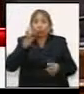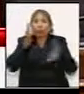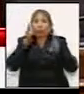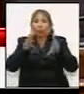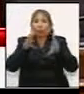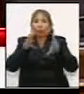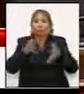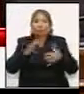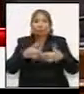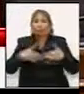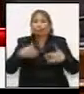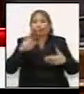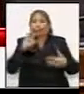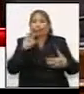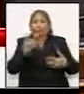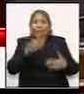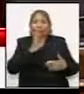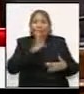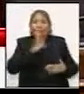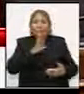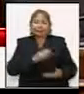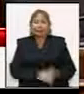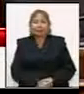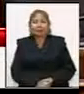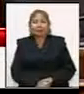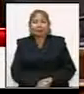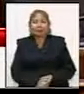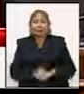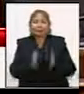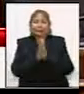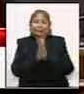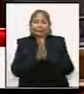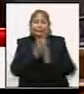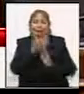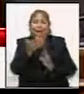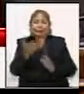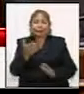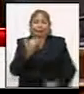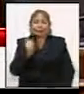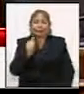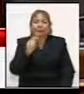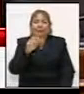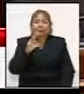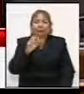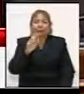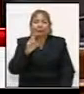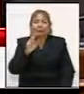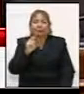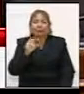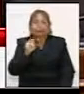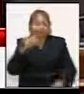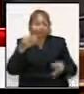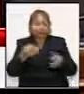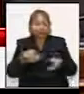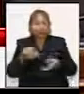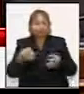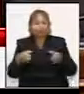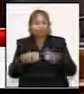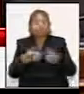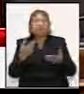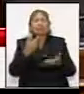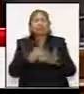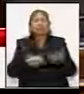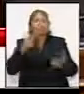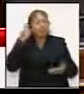Presidenta, no puedo dejar de terminar de hablar, adheriendo a su pedido de la congresista Alcorta. El Ejecutivo, ¿qué piensa por los